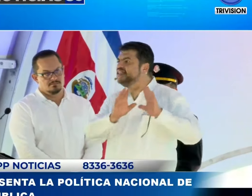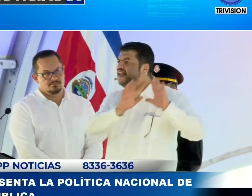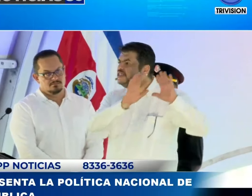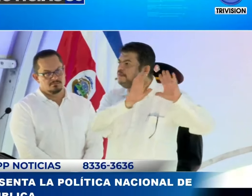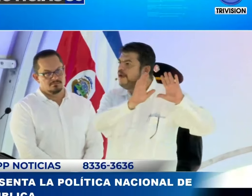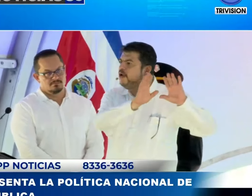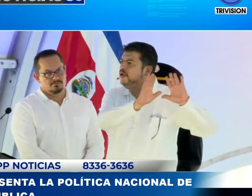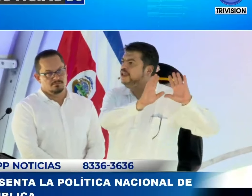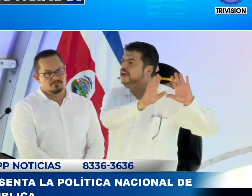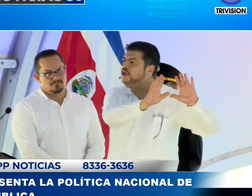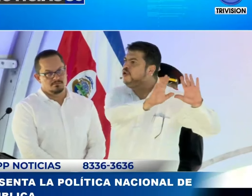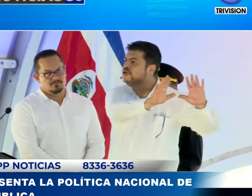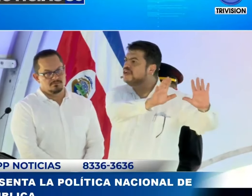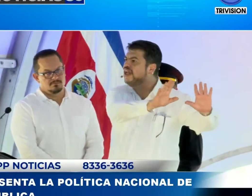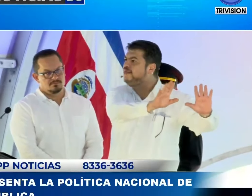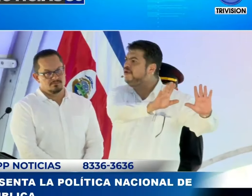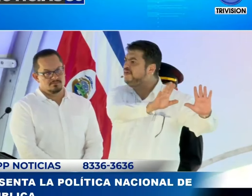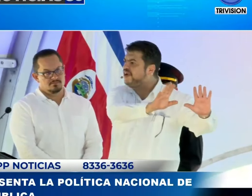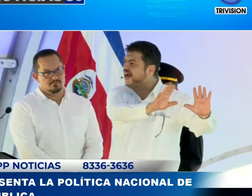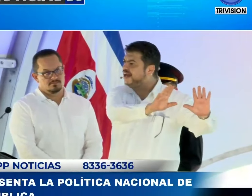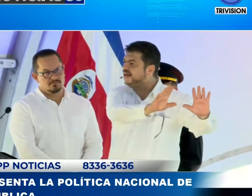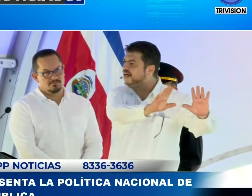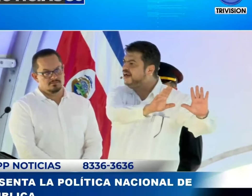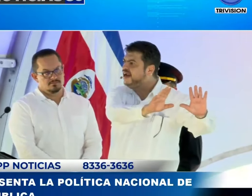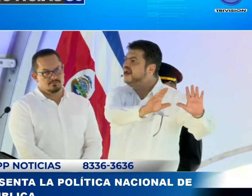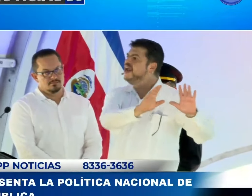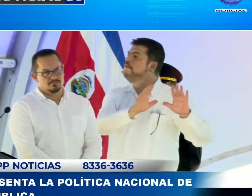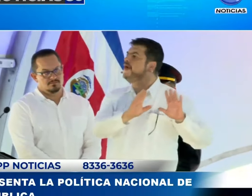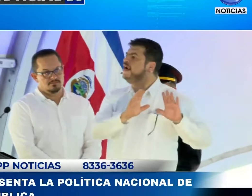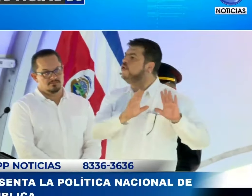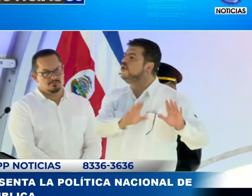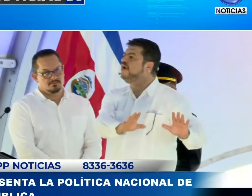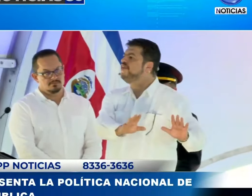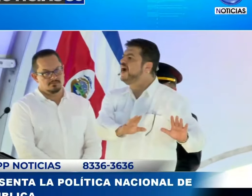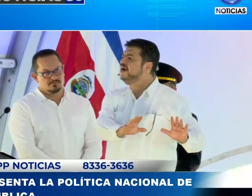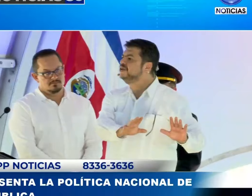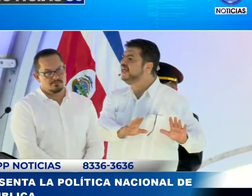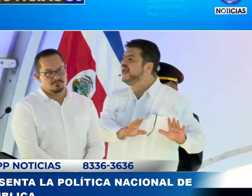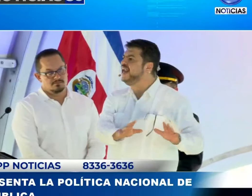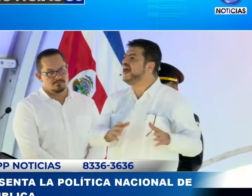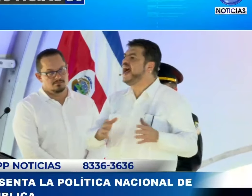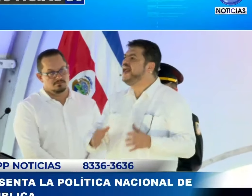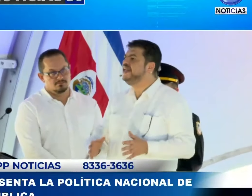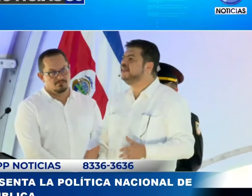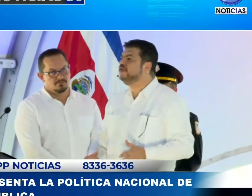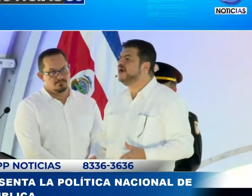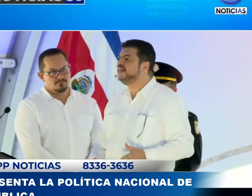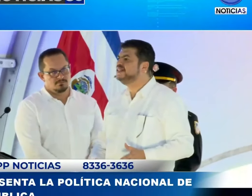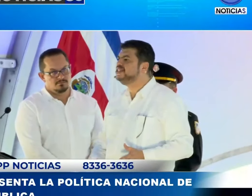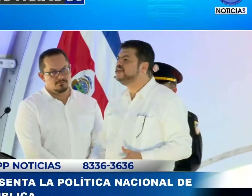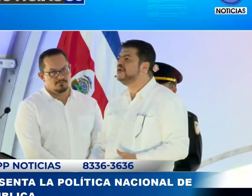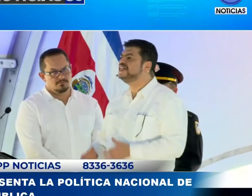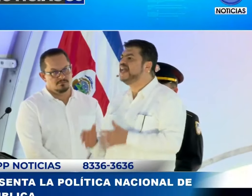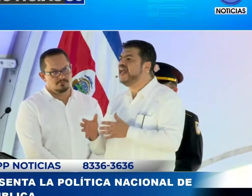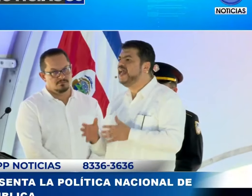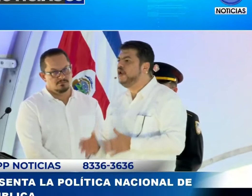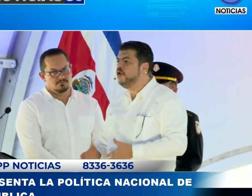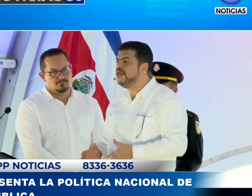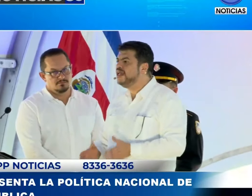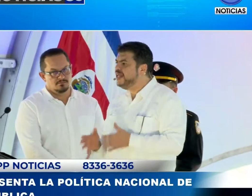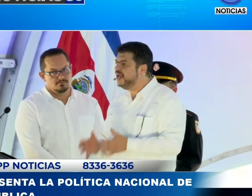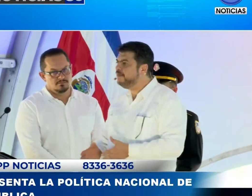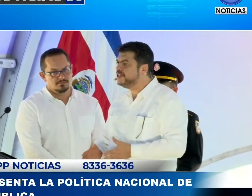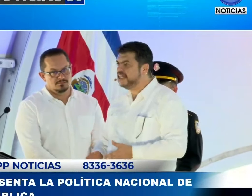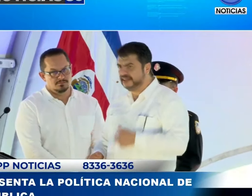Ese es el espejo donde no nos queremos reflejar. Y para no nos reflejarnos en él, hay que tomar decisiones en el